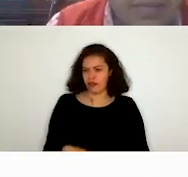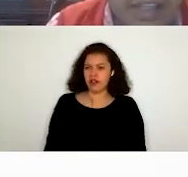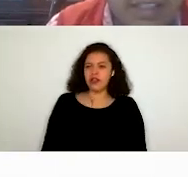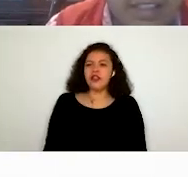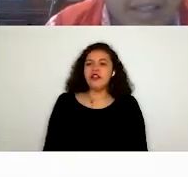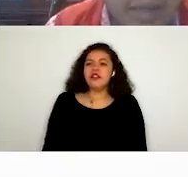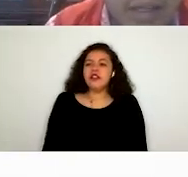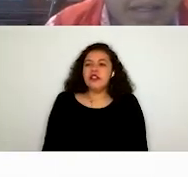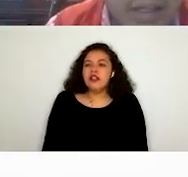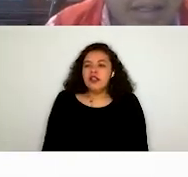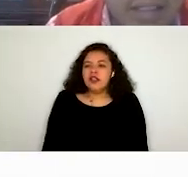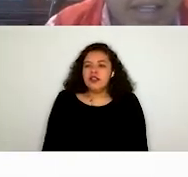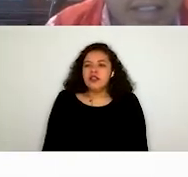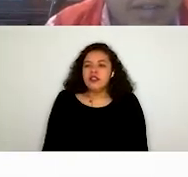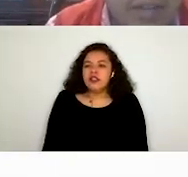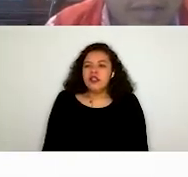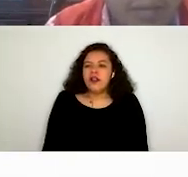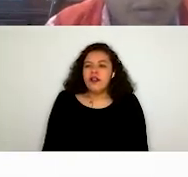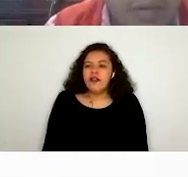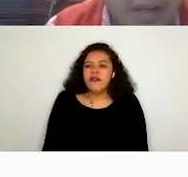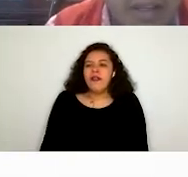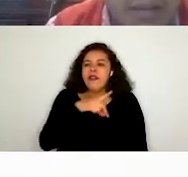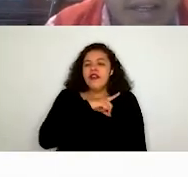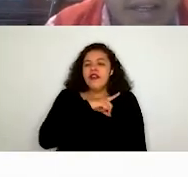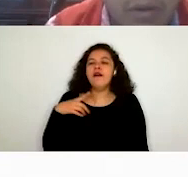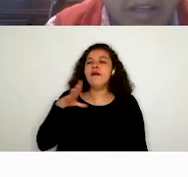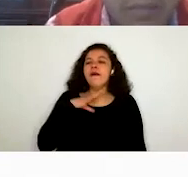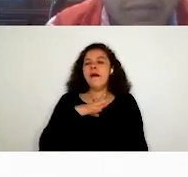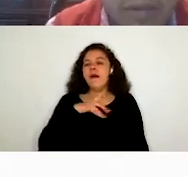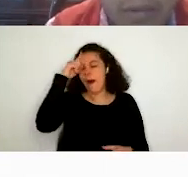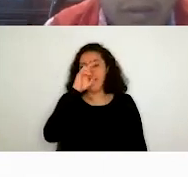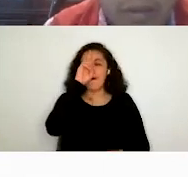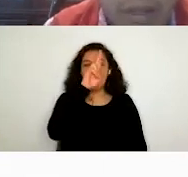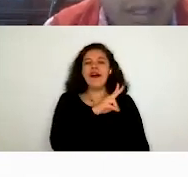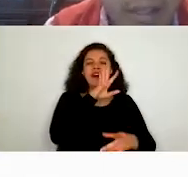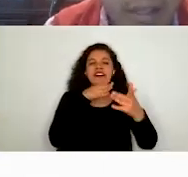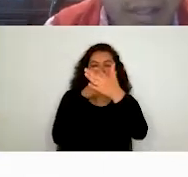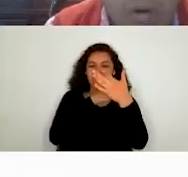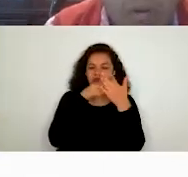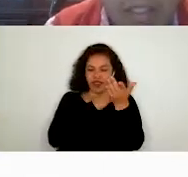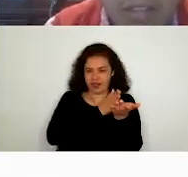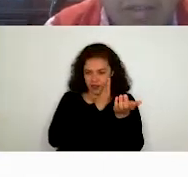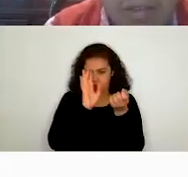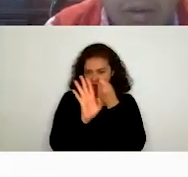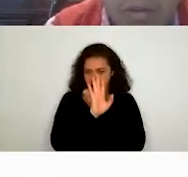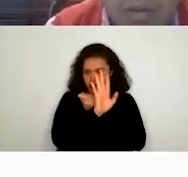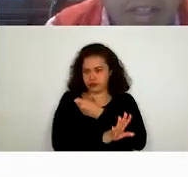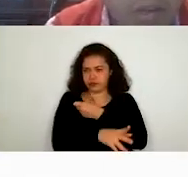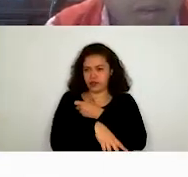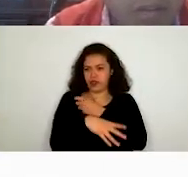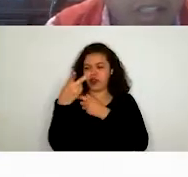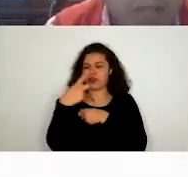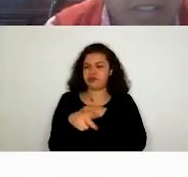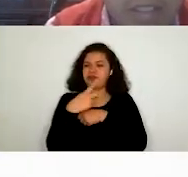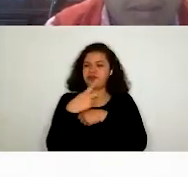Deben de existir también señalizaciones para prohibir y evitar el bloqueo, daño o utilización o uso inadecuado